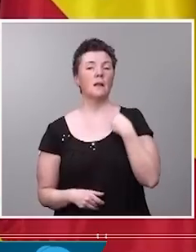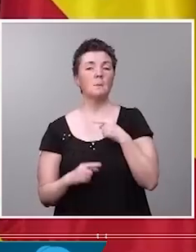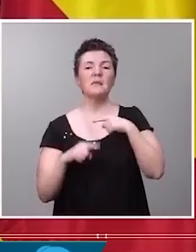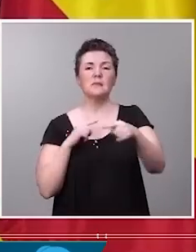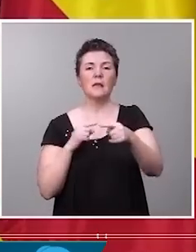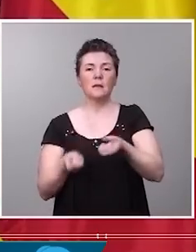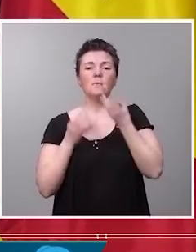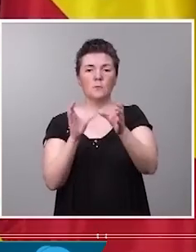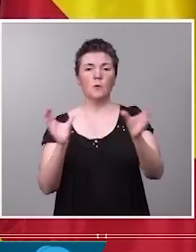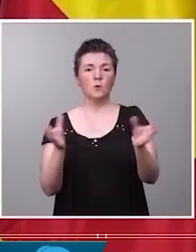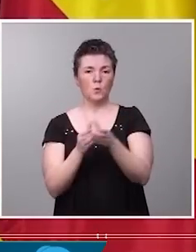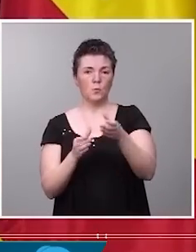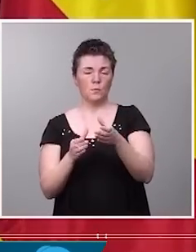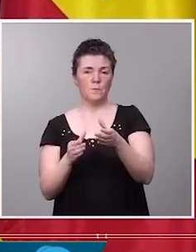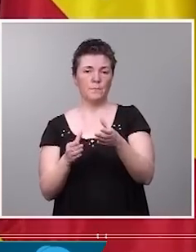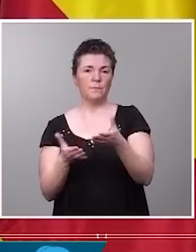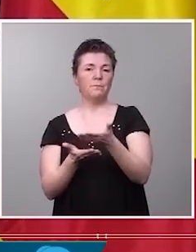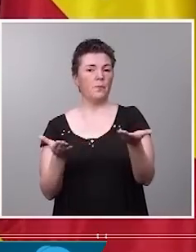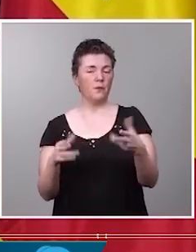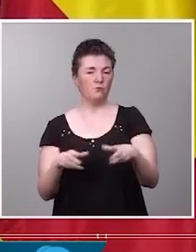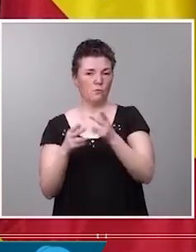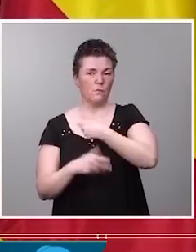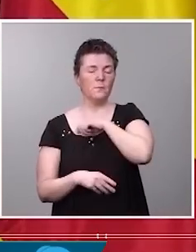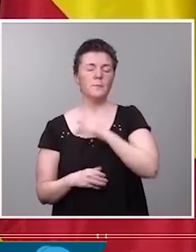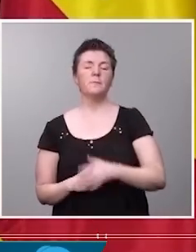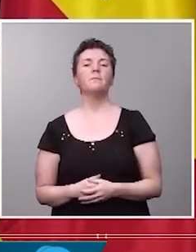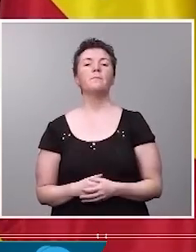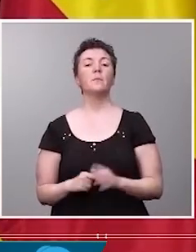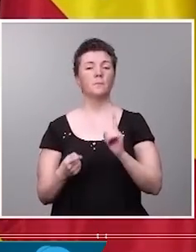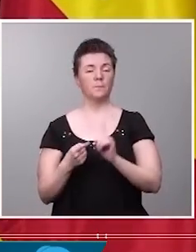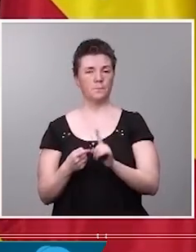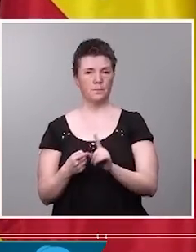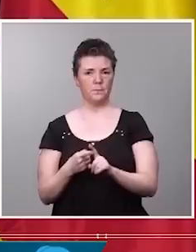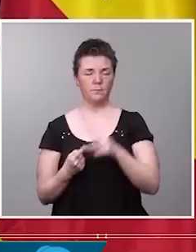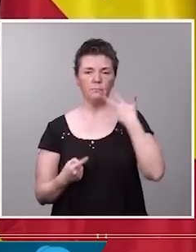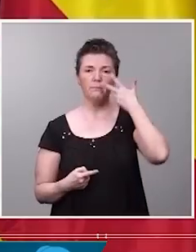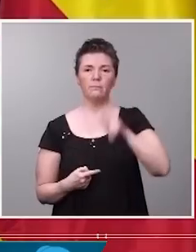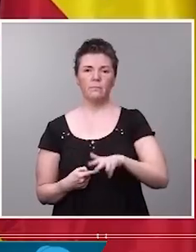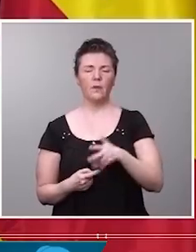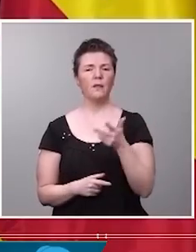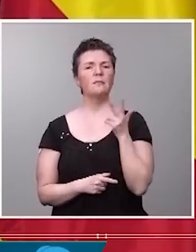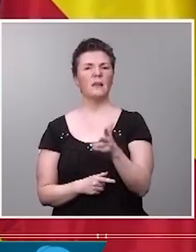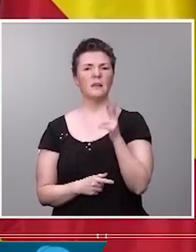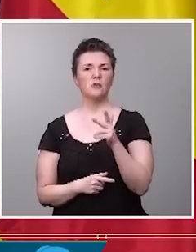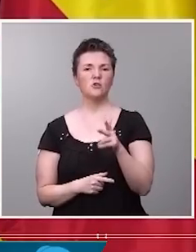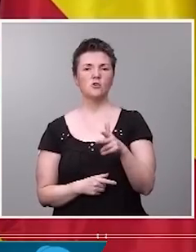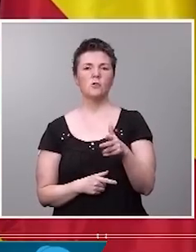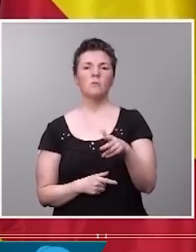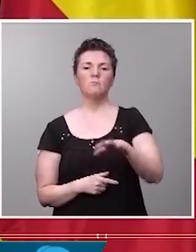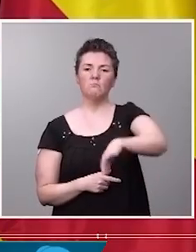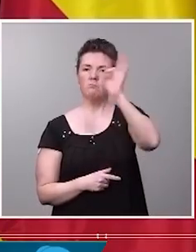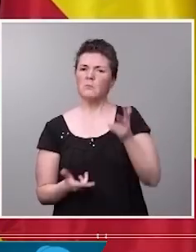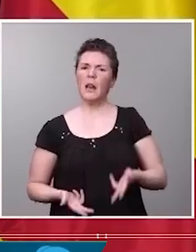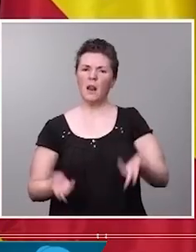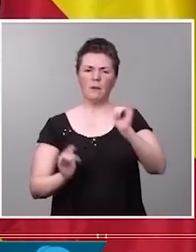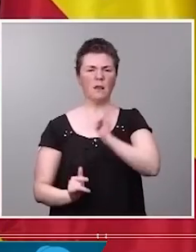había democracia, aprobó las primeras leyes en este sentido y, sin embargo, hace un año decidió prohibir la hormonación en menores. ¿Por